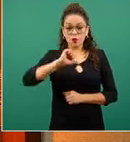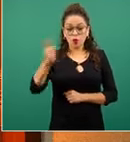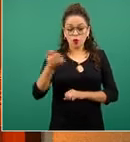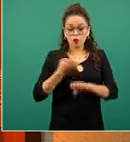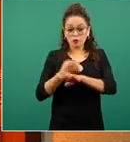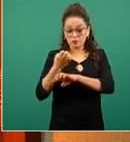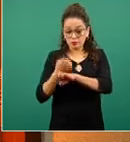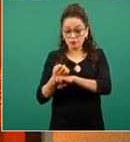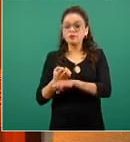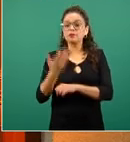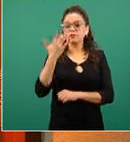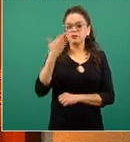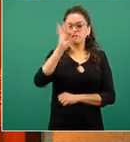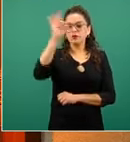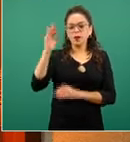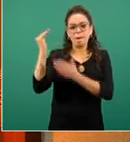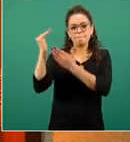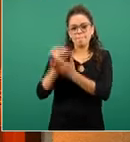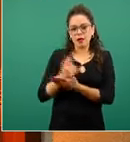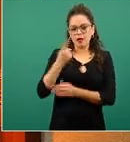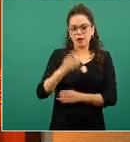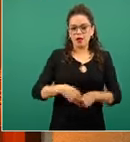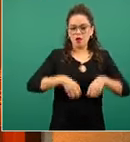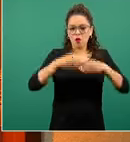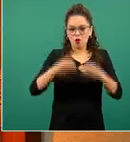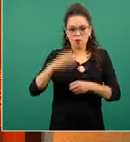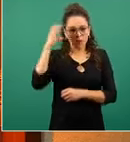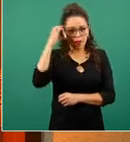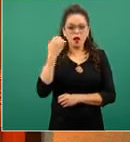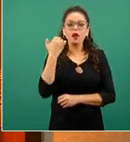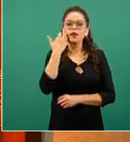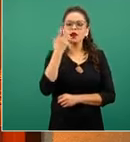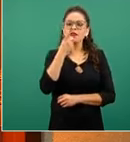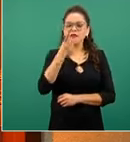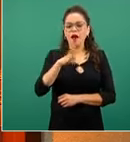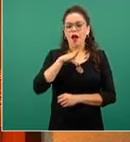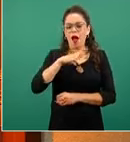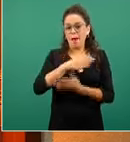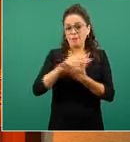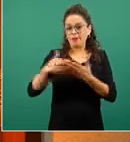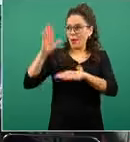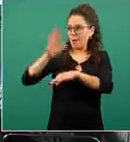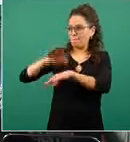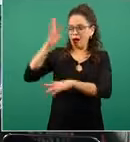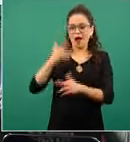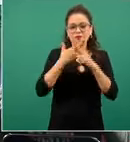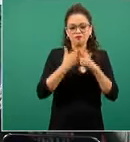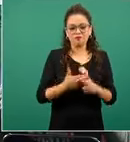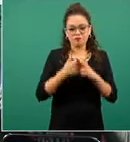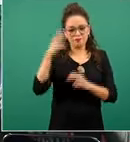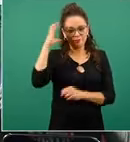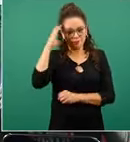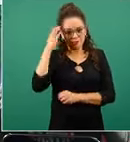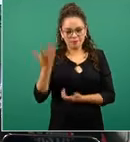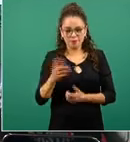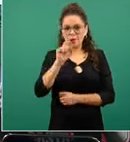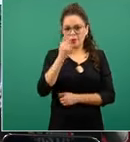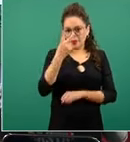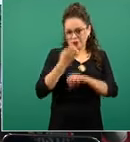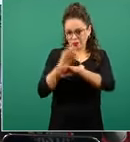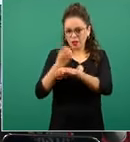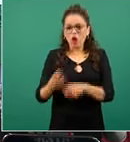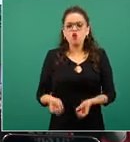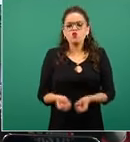del 50% de ocupación, lo que quiere decir que tienen más de la mitad de sus camas disponibles. ¿Cuántas camas disponibles a